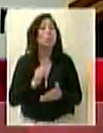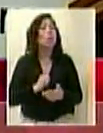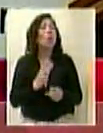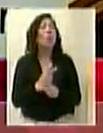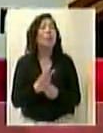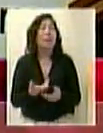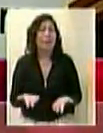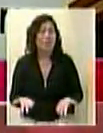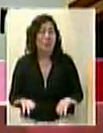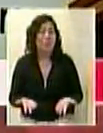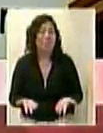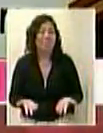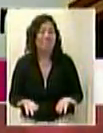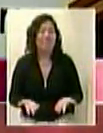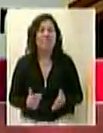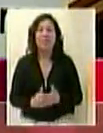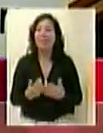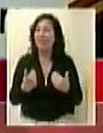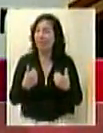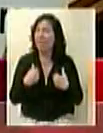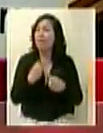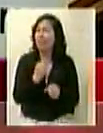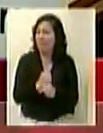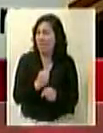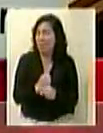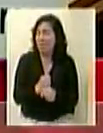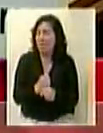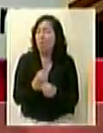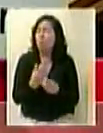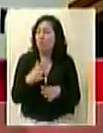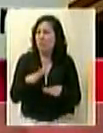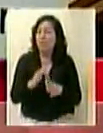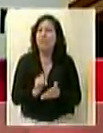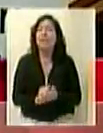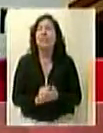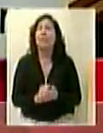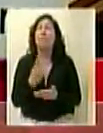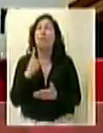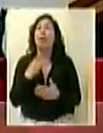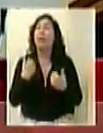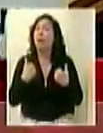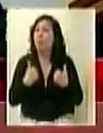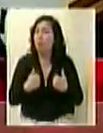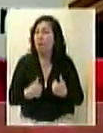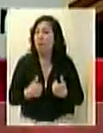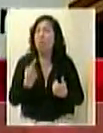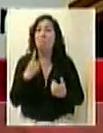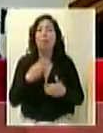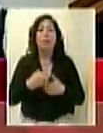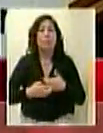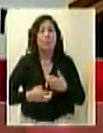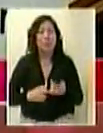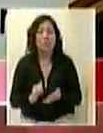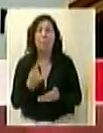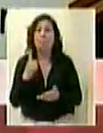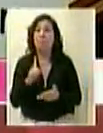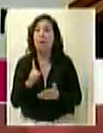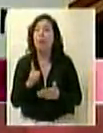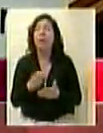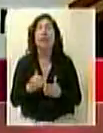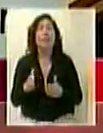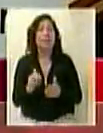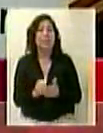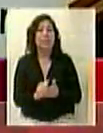hijos. Entonces, tenían que trabajar muchas veces para el abogado, para el proceso, para las